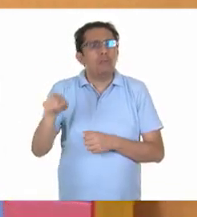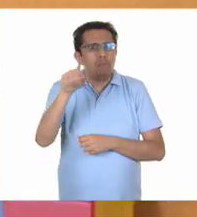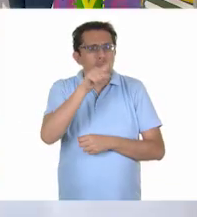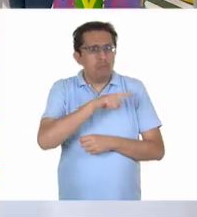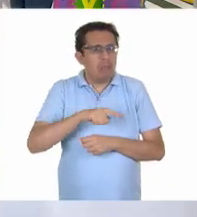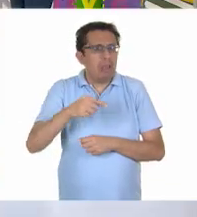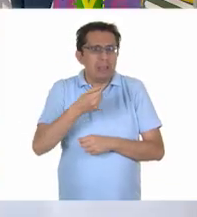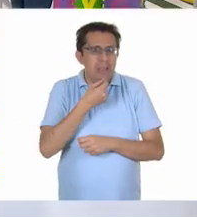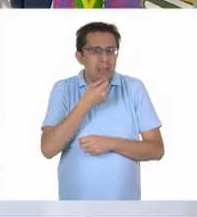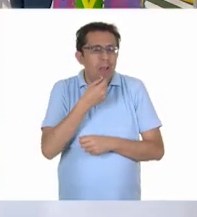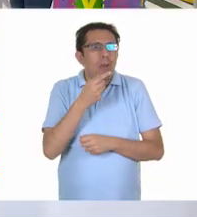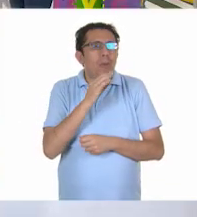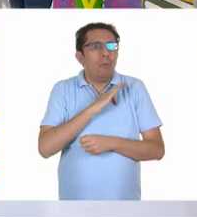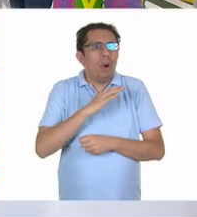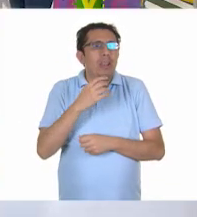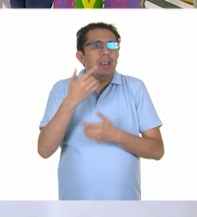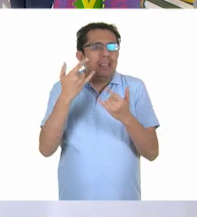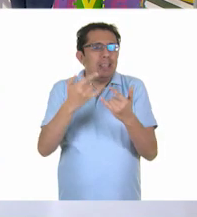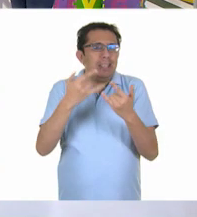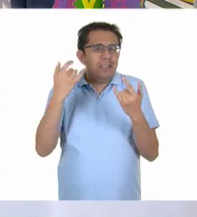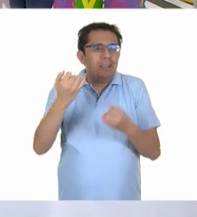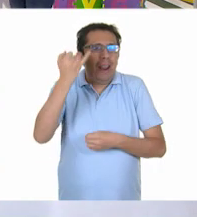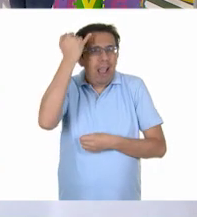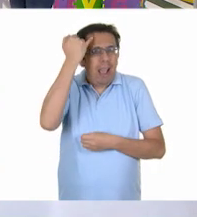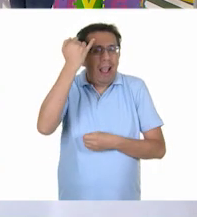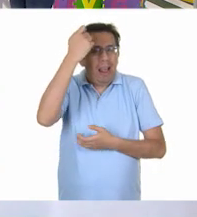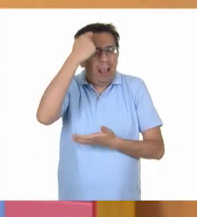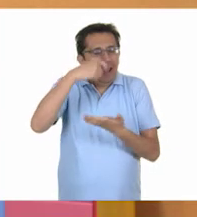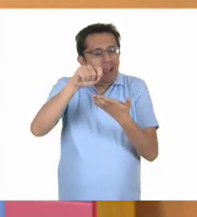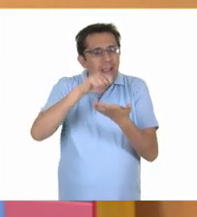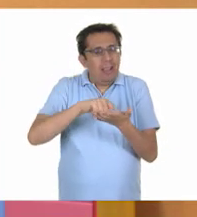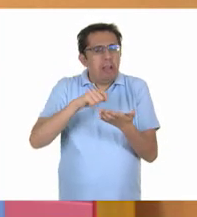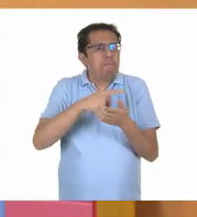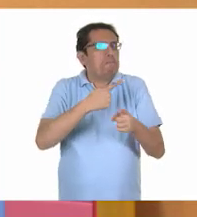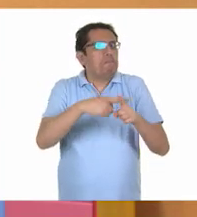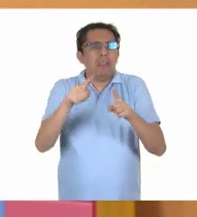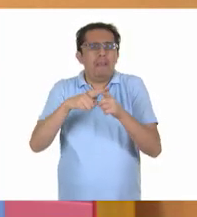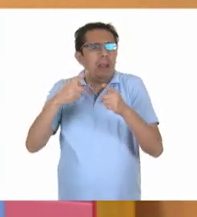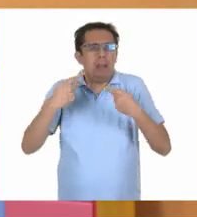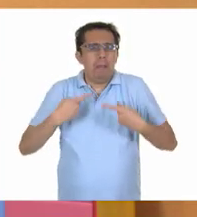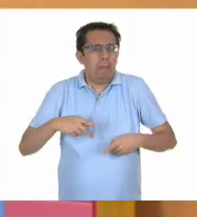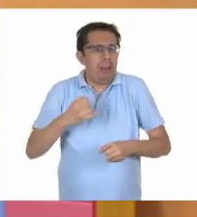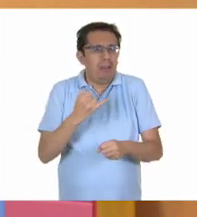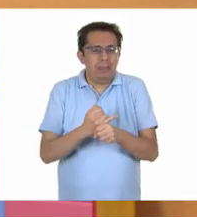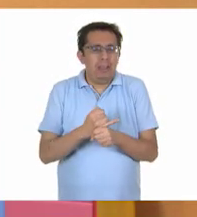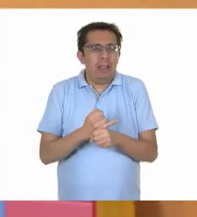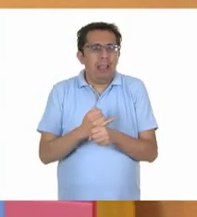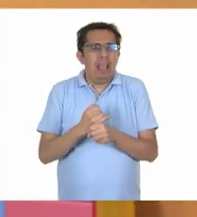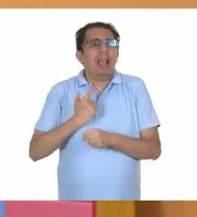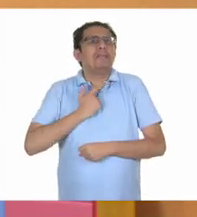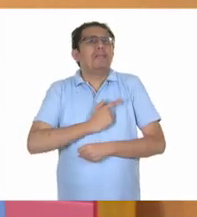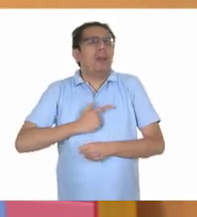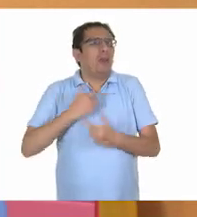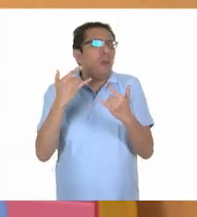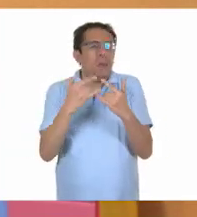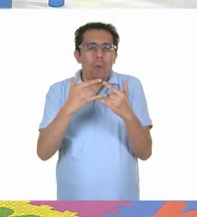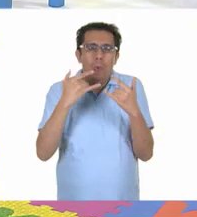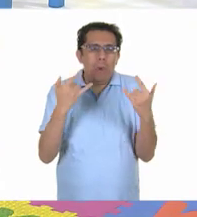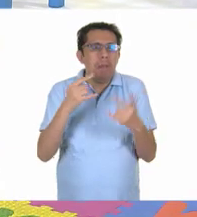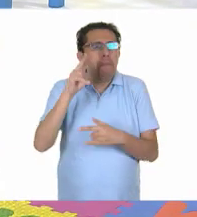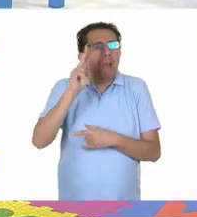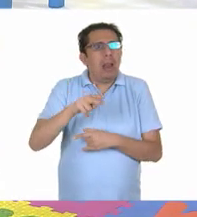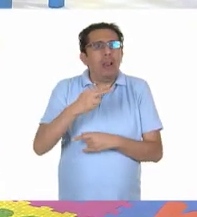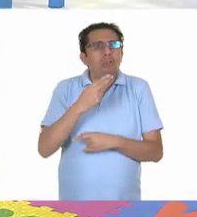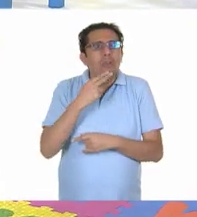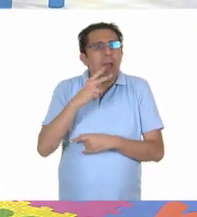jugando, ¿verdad? Sí. Así es. Ustedes también, niñas y niños, pueden inventar su cuento con otros personajes. Me